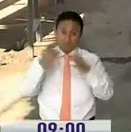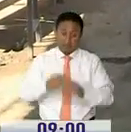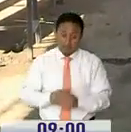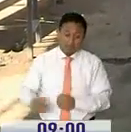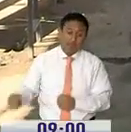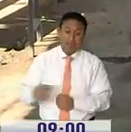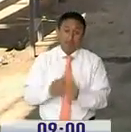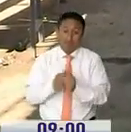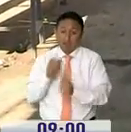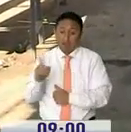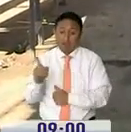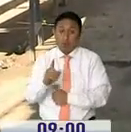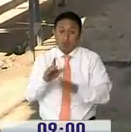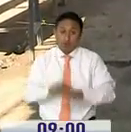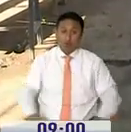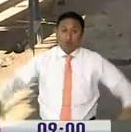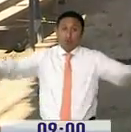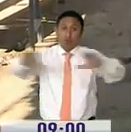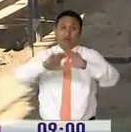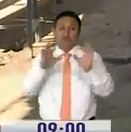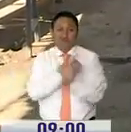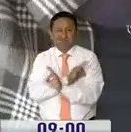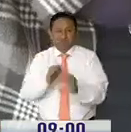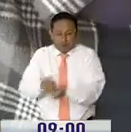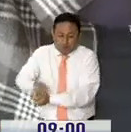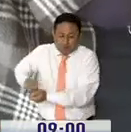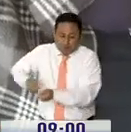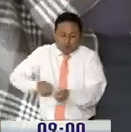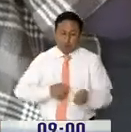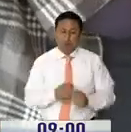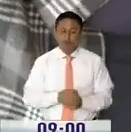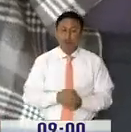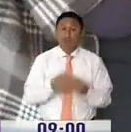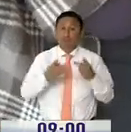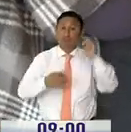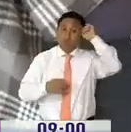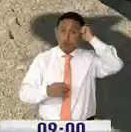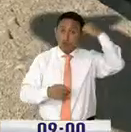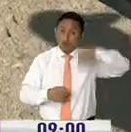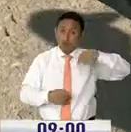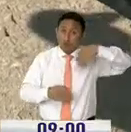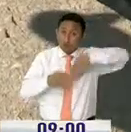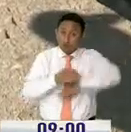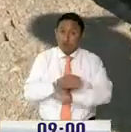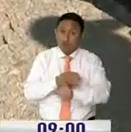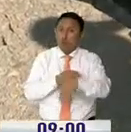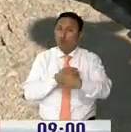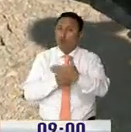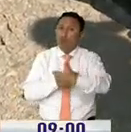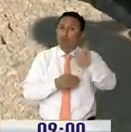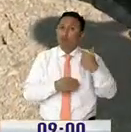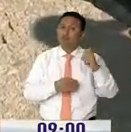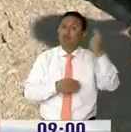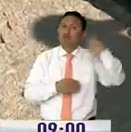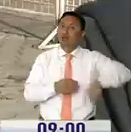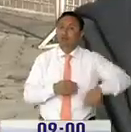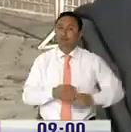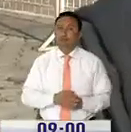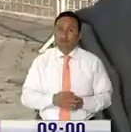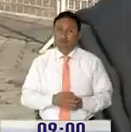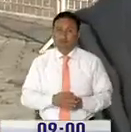diariamente, cada uno de estos espacios son desinfectados. También recuerda los requisitos para poder ingresar a realizar las